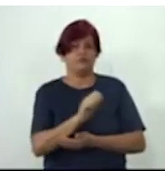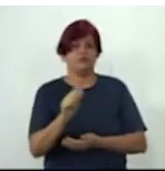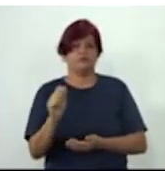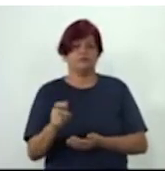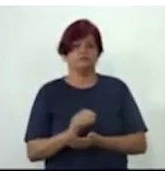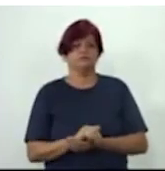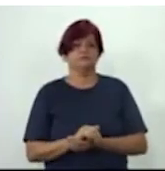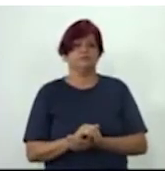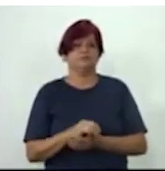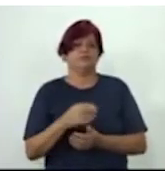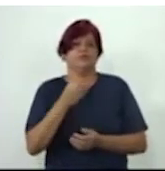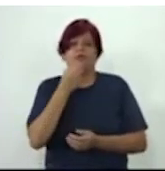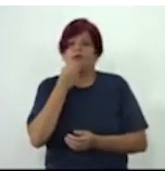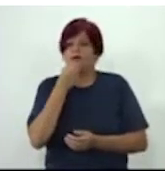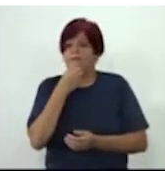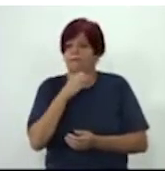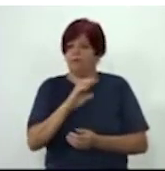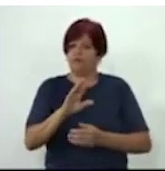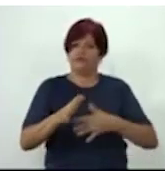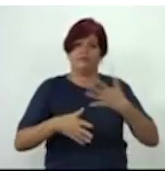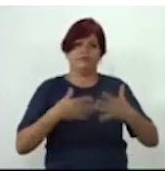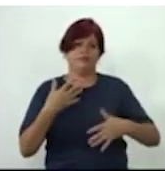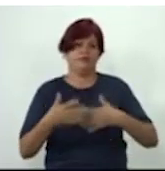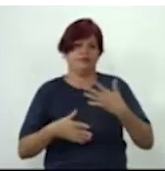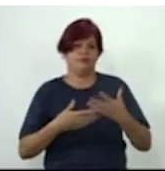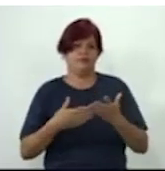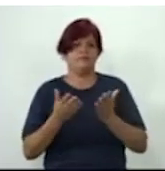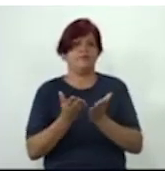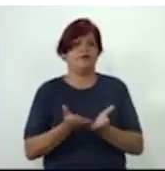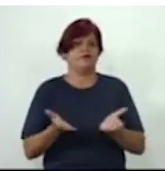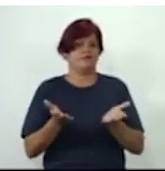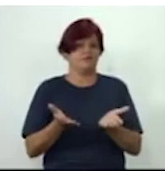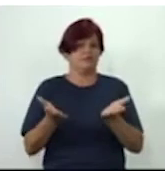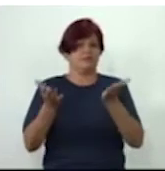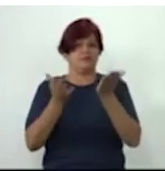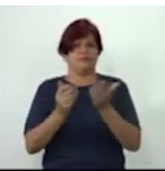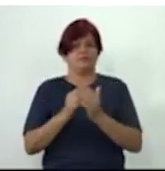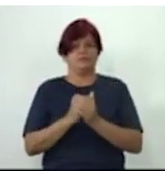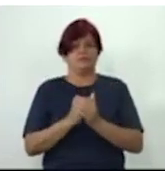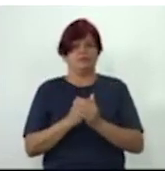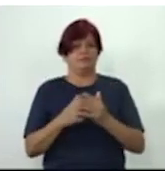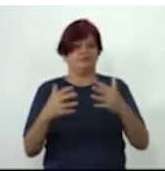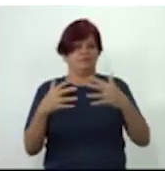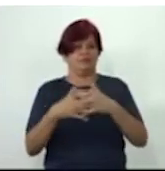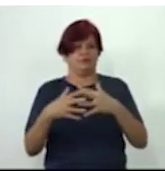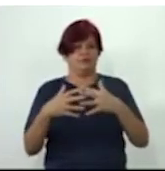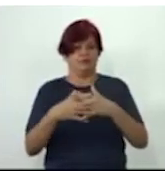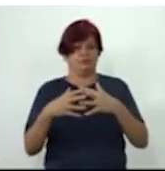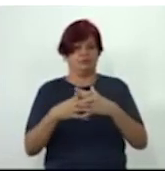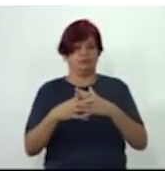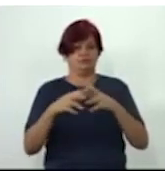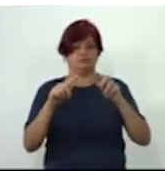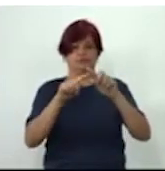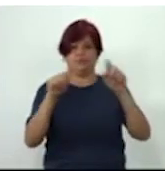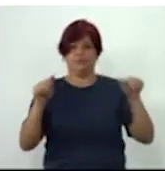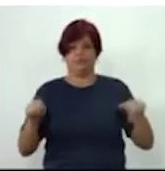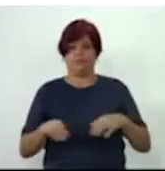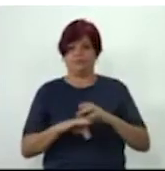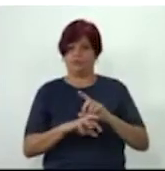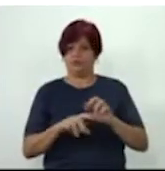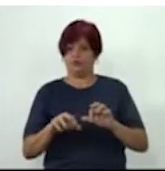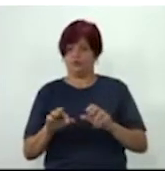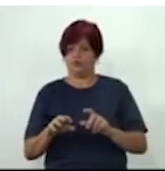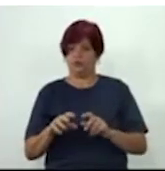las posibles actividades a desarrollar, la vinculación con los software educativos que ahorita se